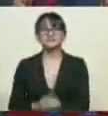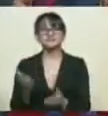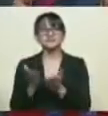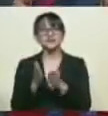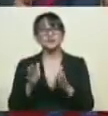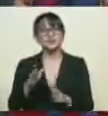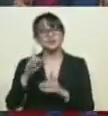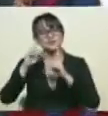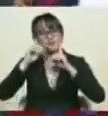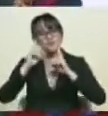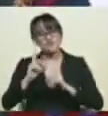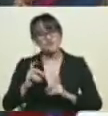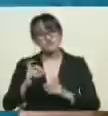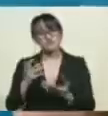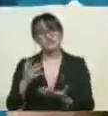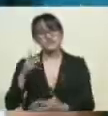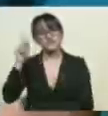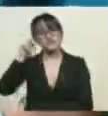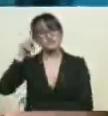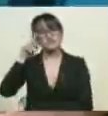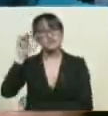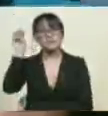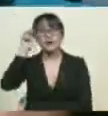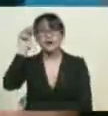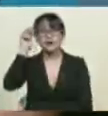estudiante, profesor, maestro presidente.